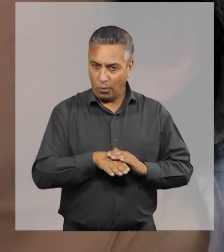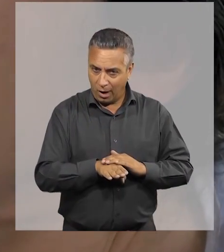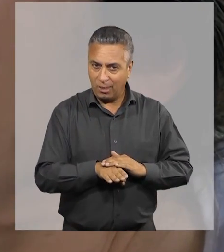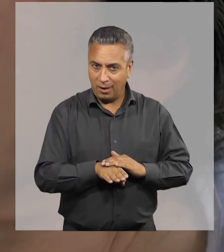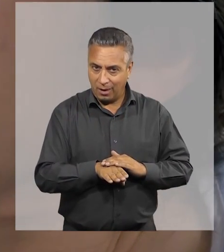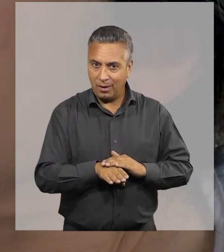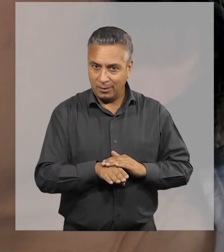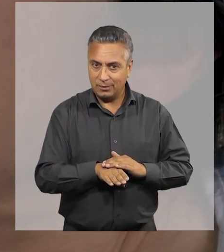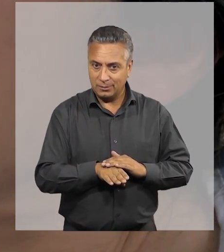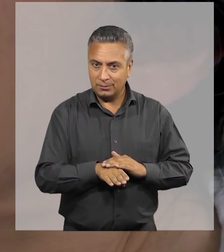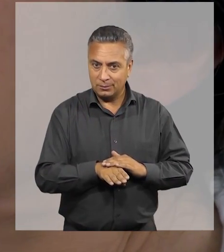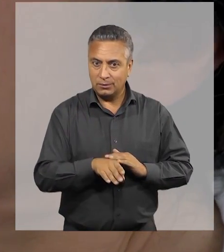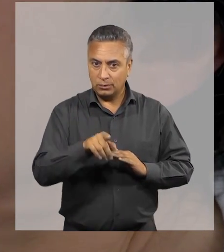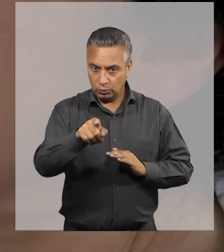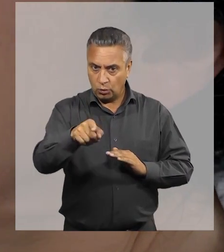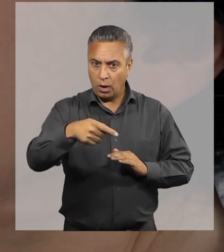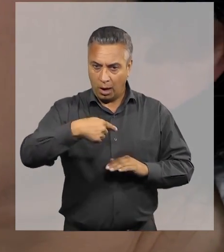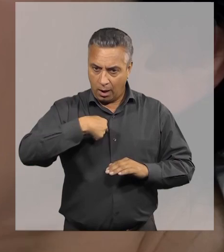Guárdala.